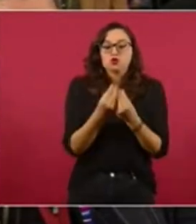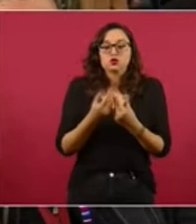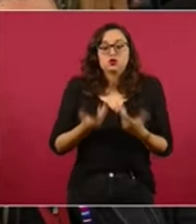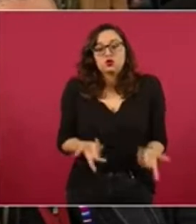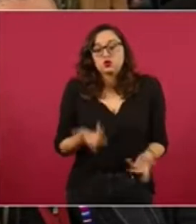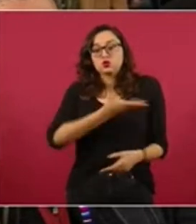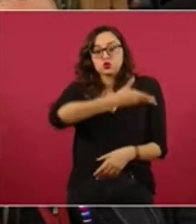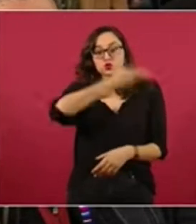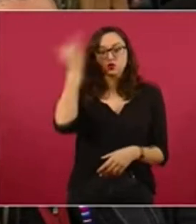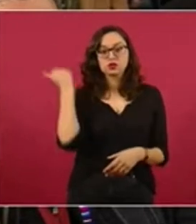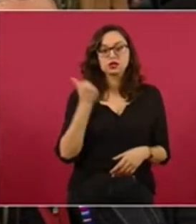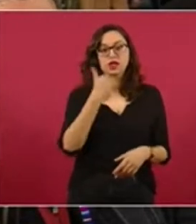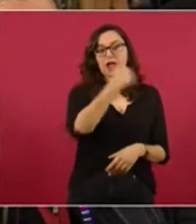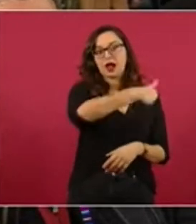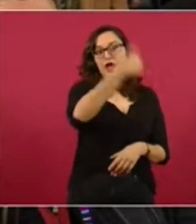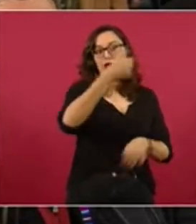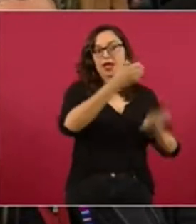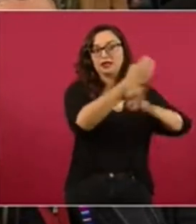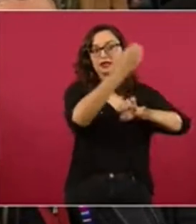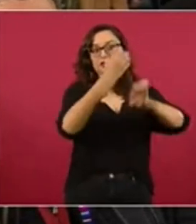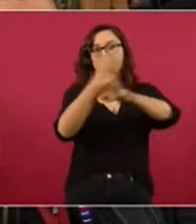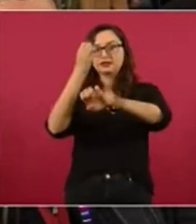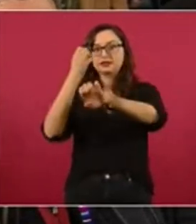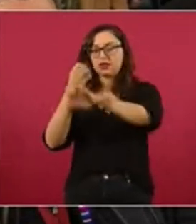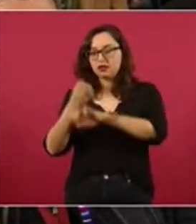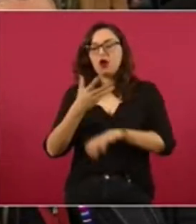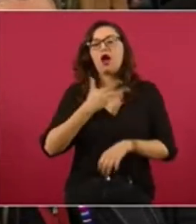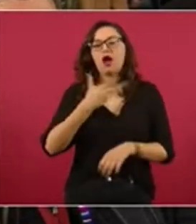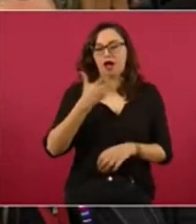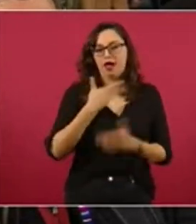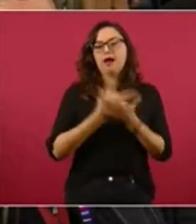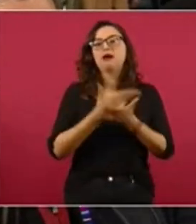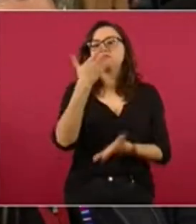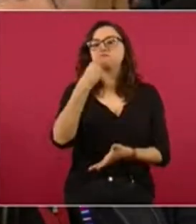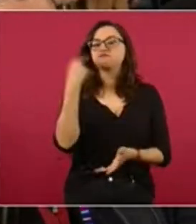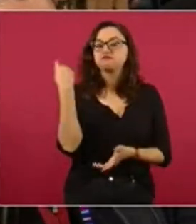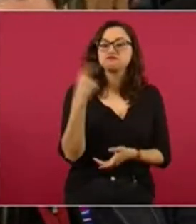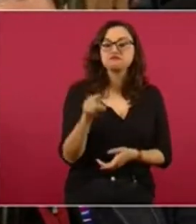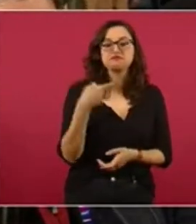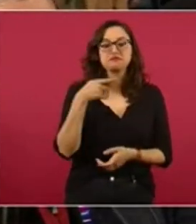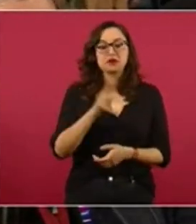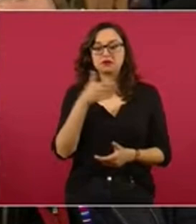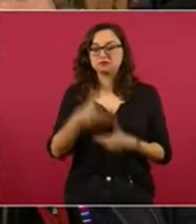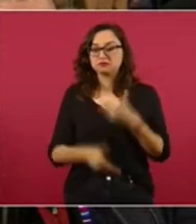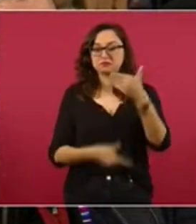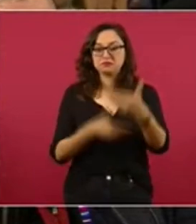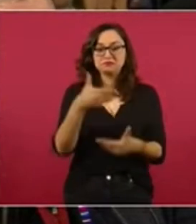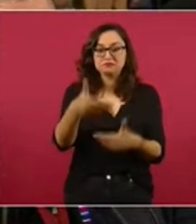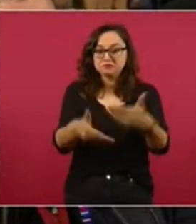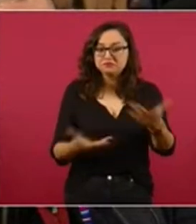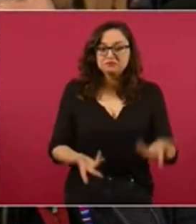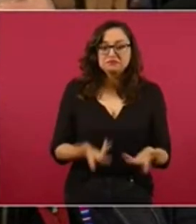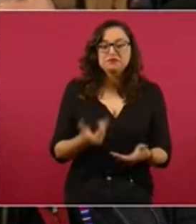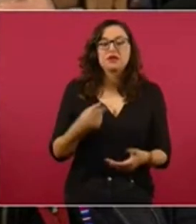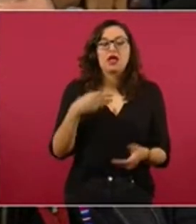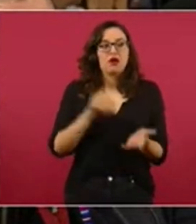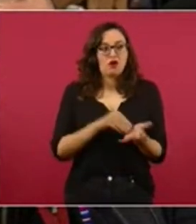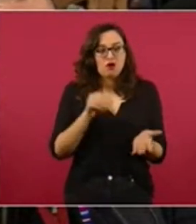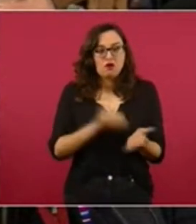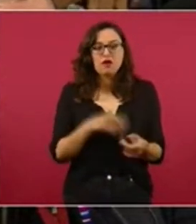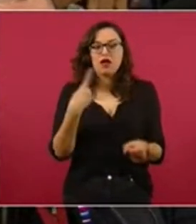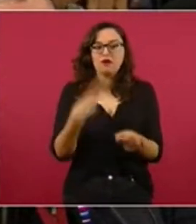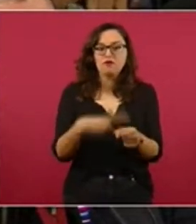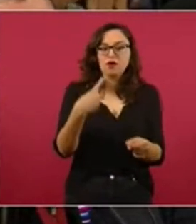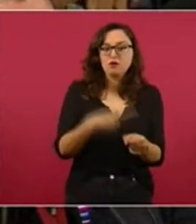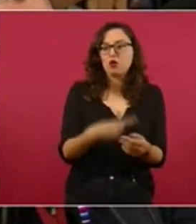porque en cada estado las tienen, pero las tienen paradas. Entonces las víctimas pues siguen muriendo o siguen quedando pues